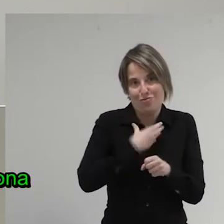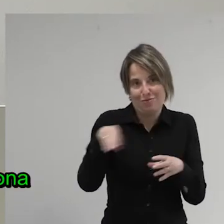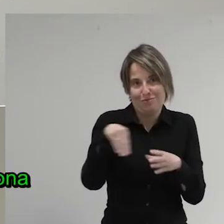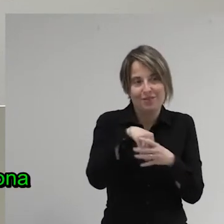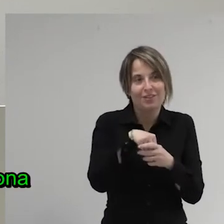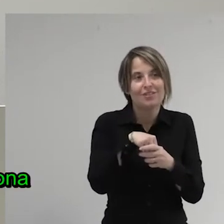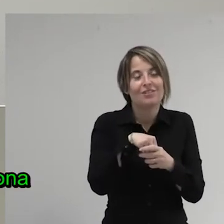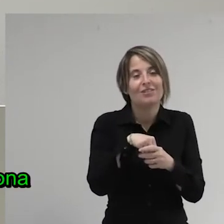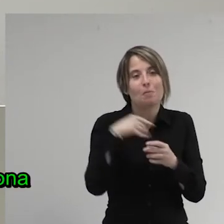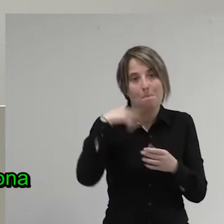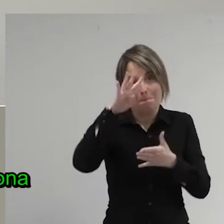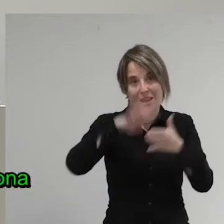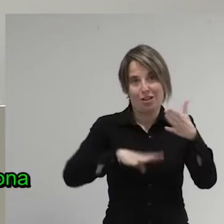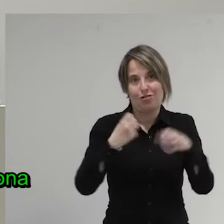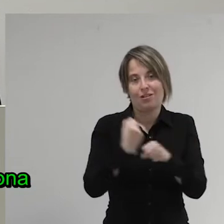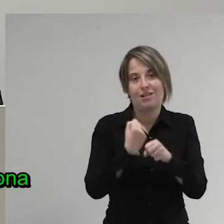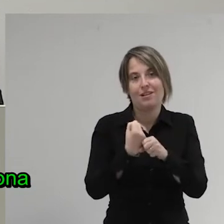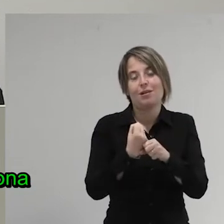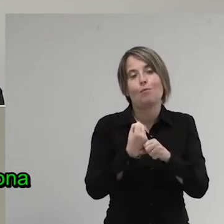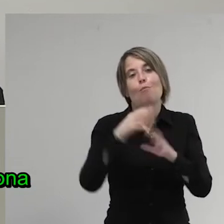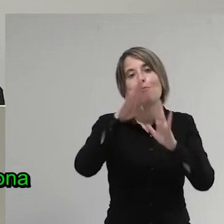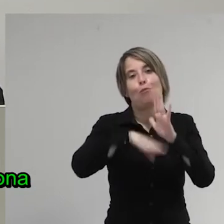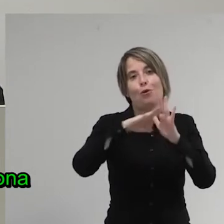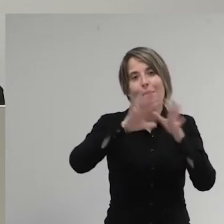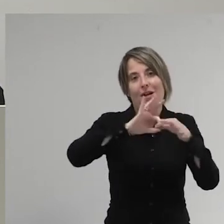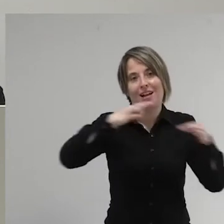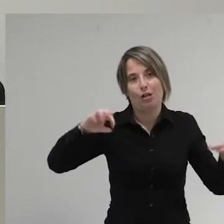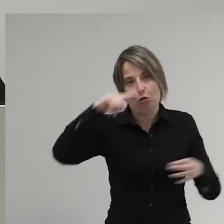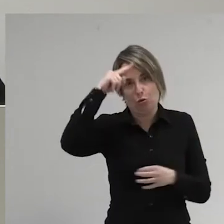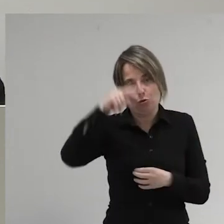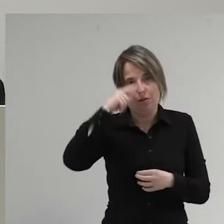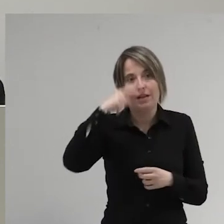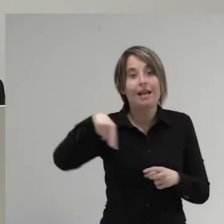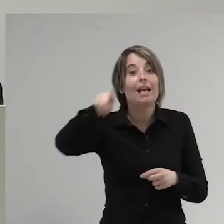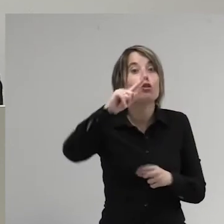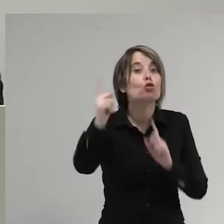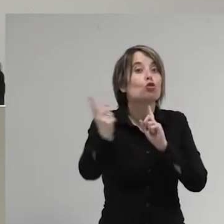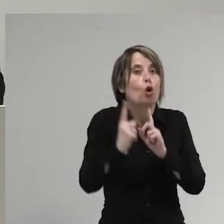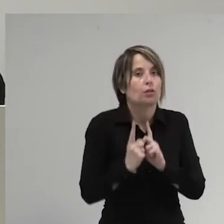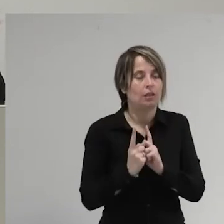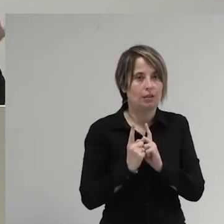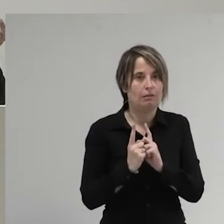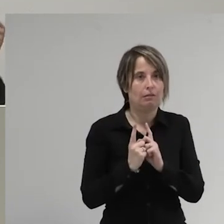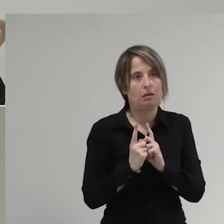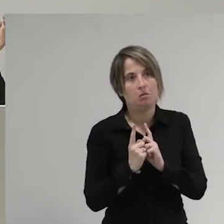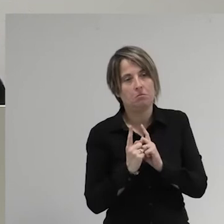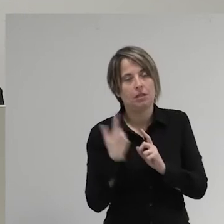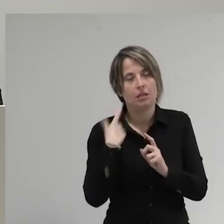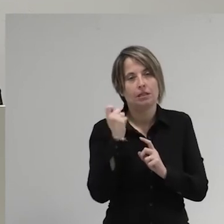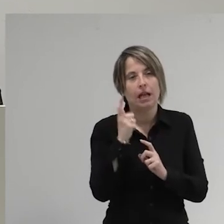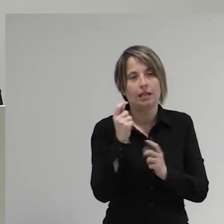Trabajo para el Ayuntamiento de Barcelona en el programa de interculturalidad. Y esta cosa de ellos no se acercan es una cosa que yo lo escucho